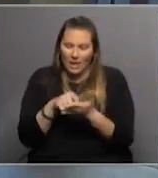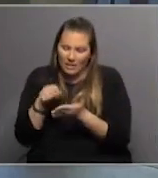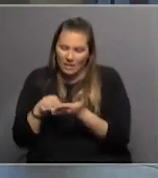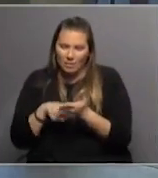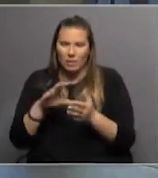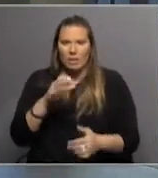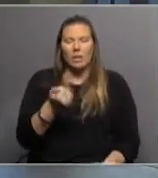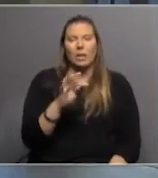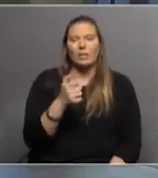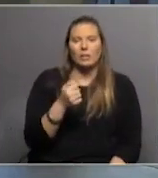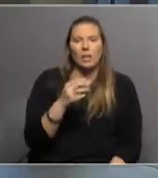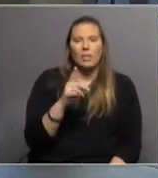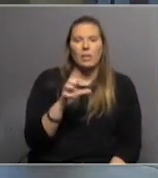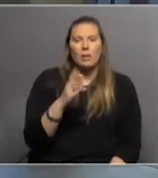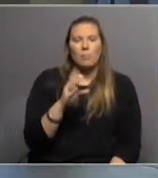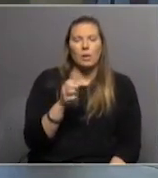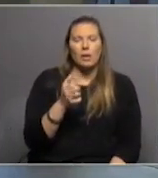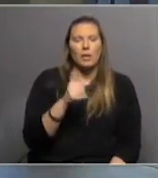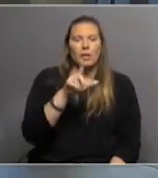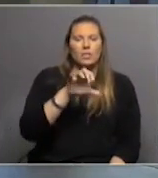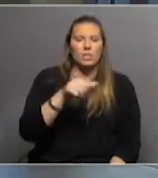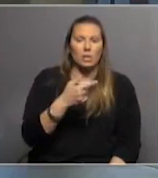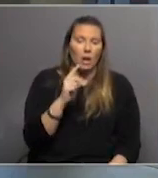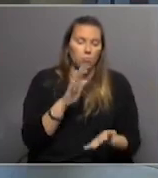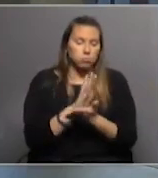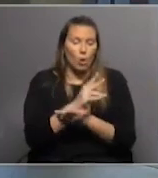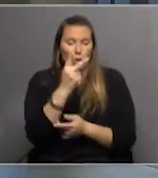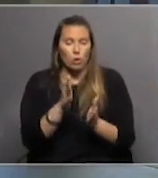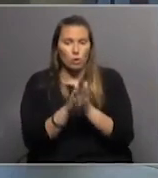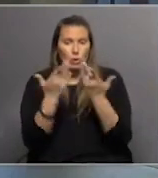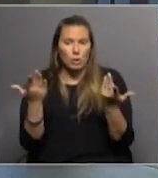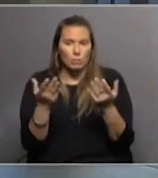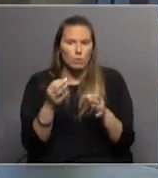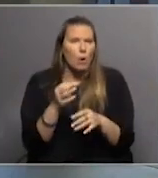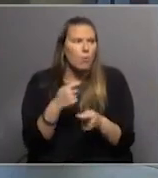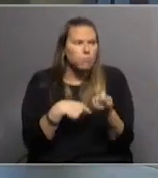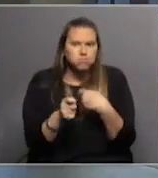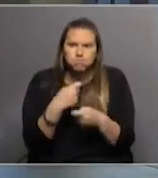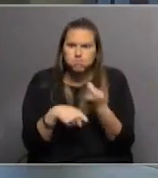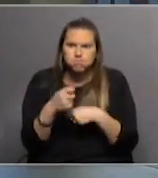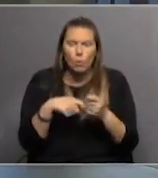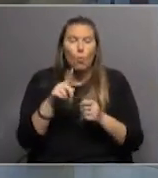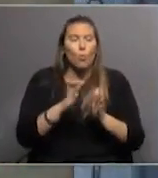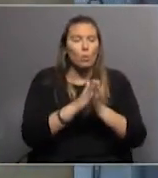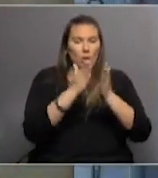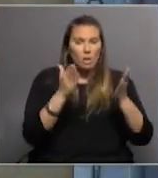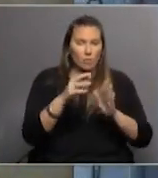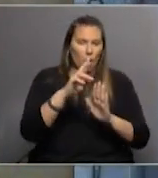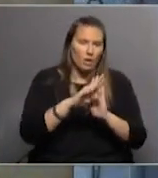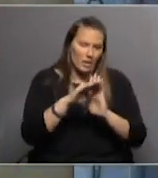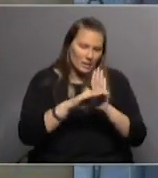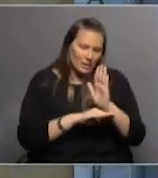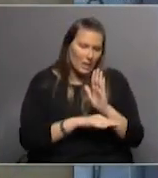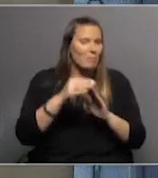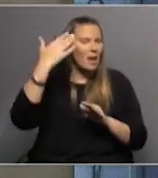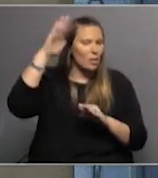Cata de Palleja, por nombrarte un caso, publicó dos libros que fueron unos éxitos rotundos de venta. Un libro de recetas para grandes y